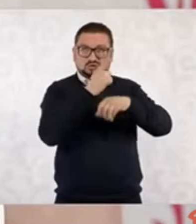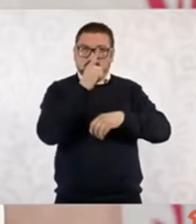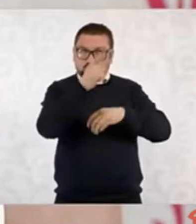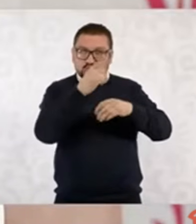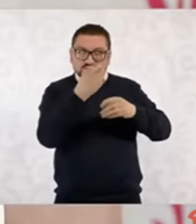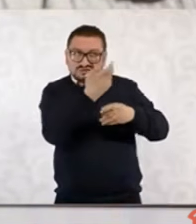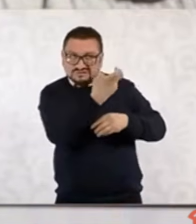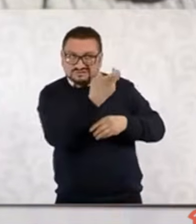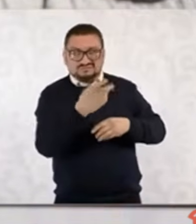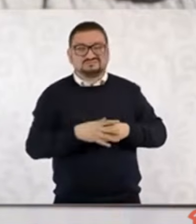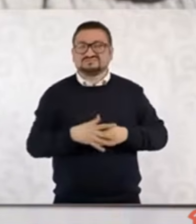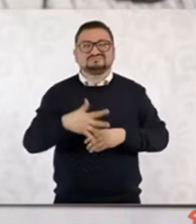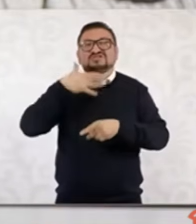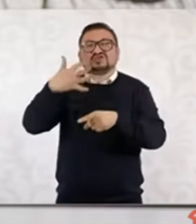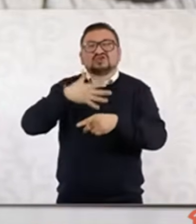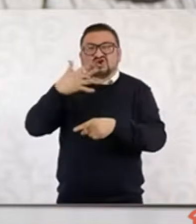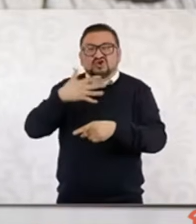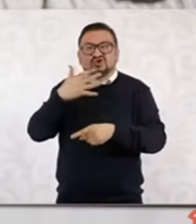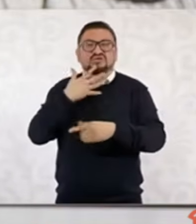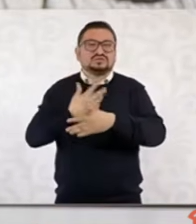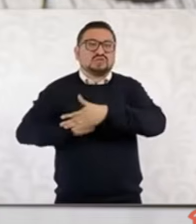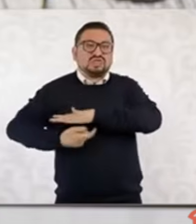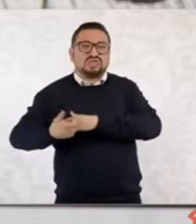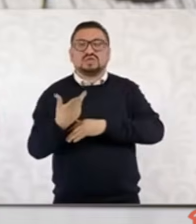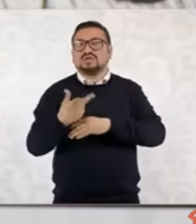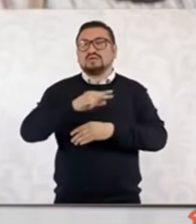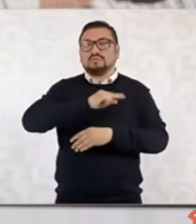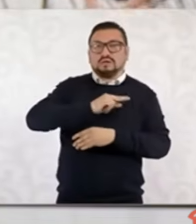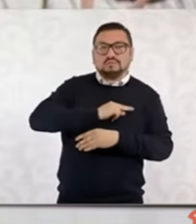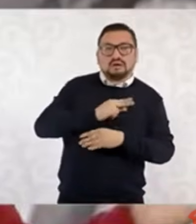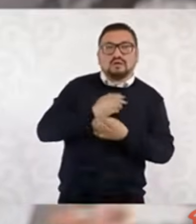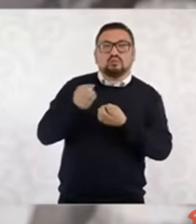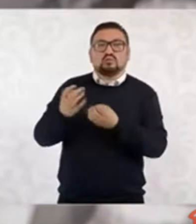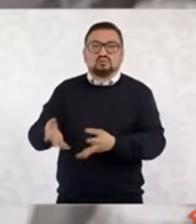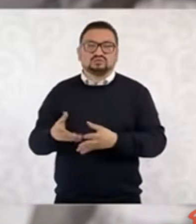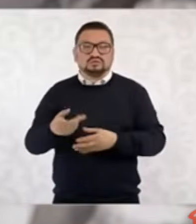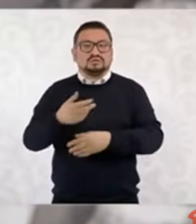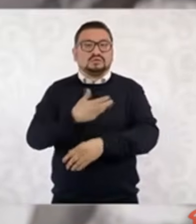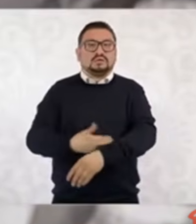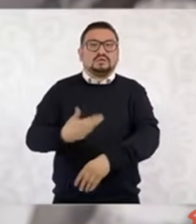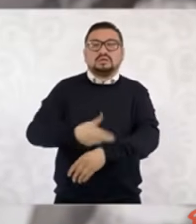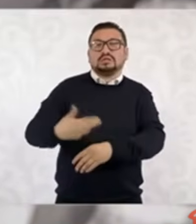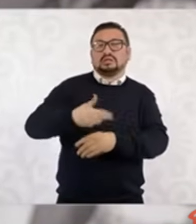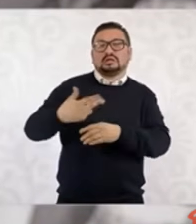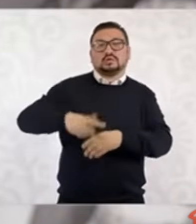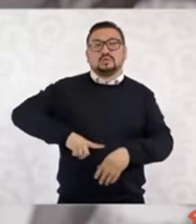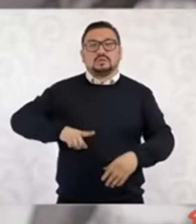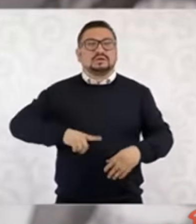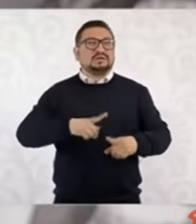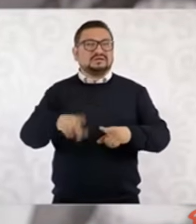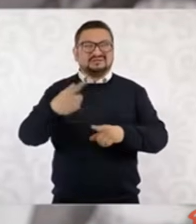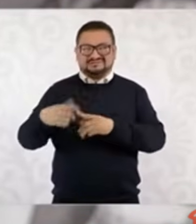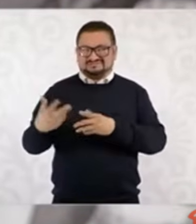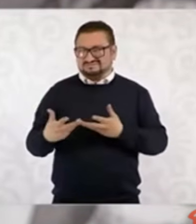En corrupción, en entrega a privados, en aumento de la burocracia.